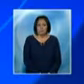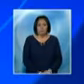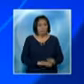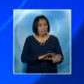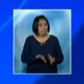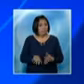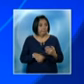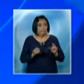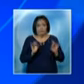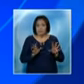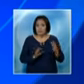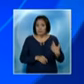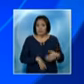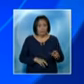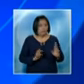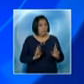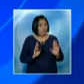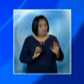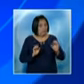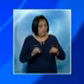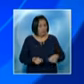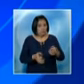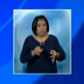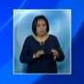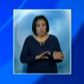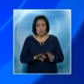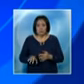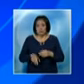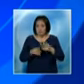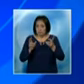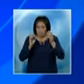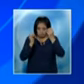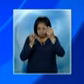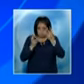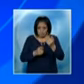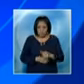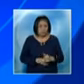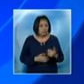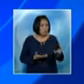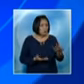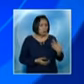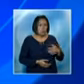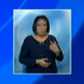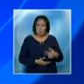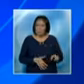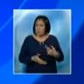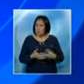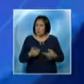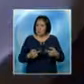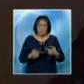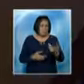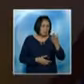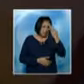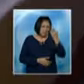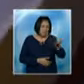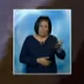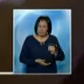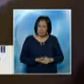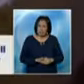Bien, realmente terrible y ojalá se haga justicia. Pero vamos a cambiar la información porque toda una polémica se ha desatado tras conocerse